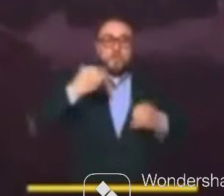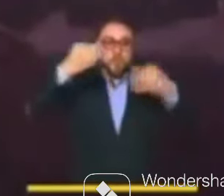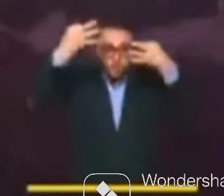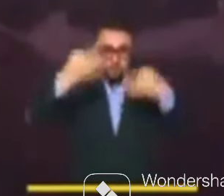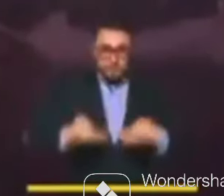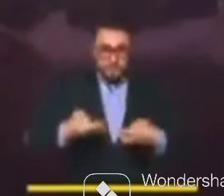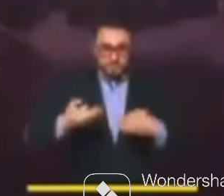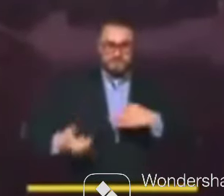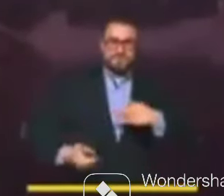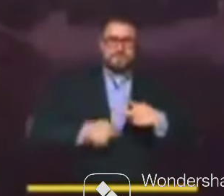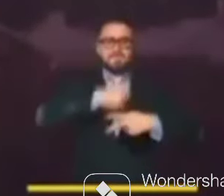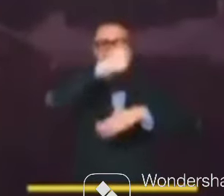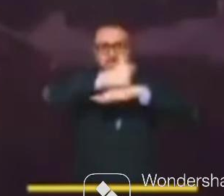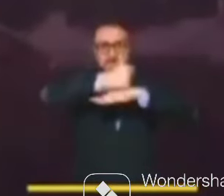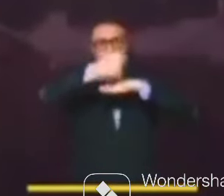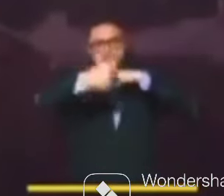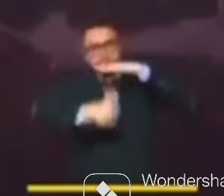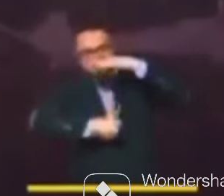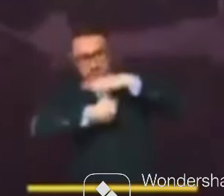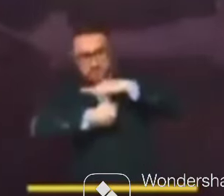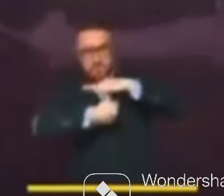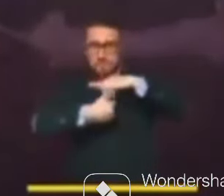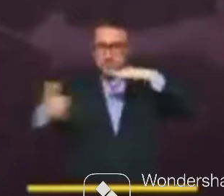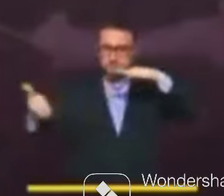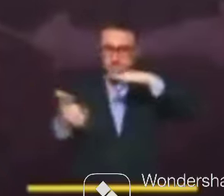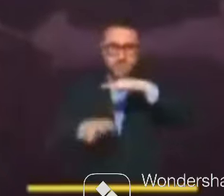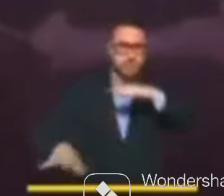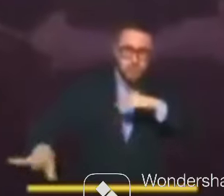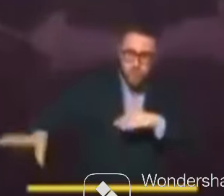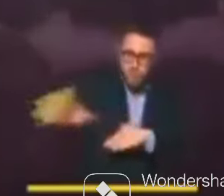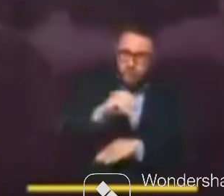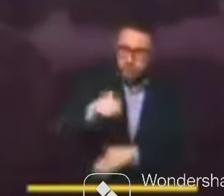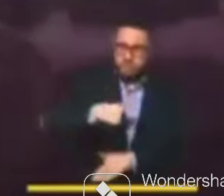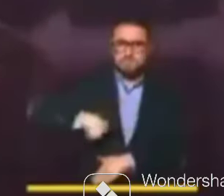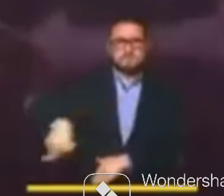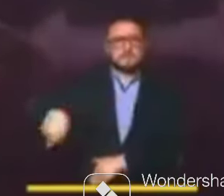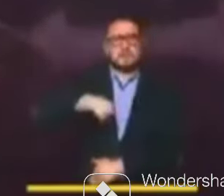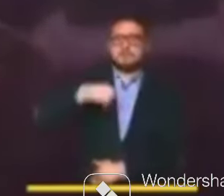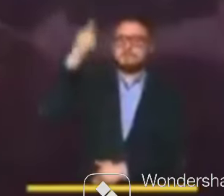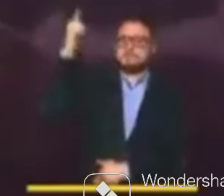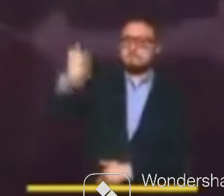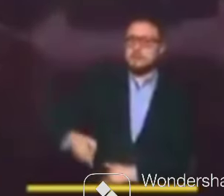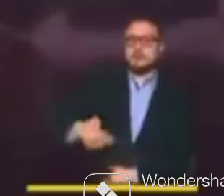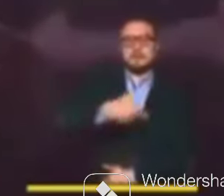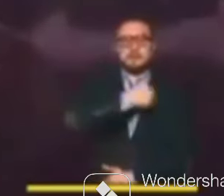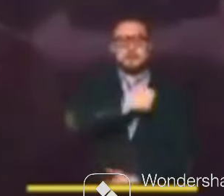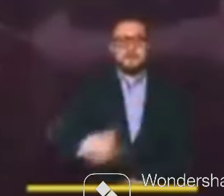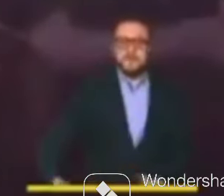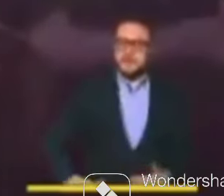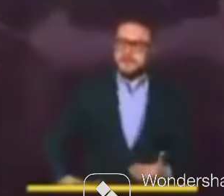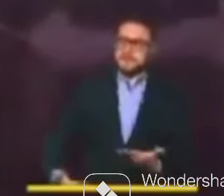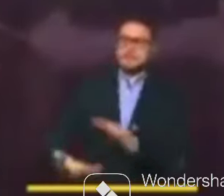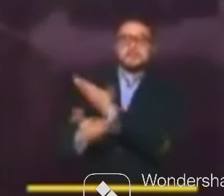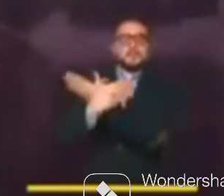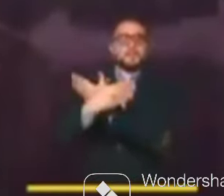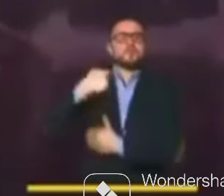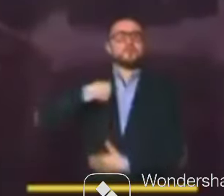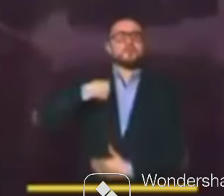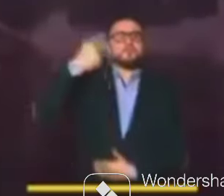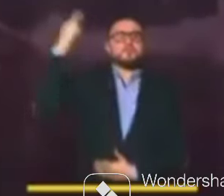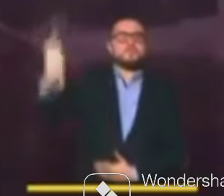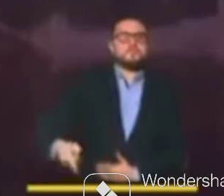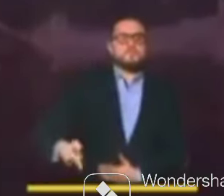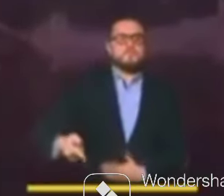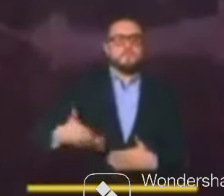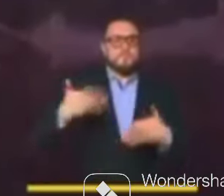oficial, suboficial, debe saber que la orden del presidente de la República es